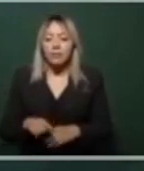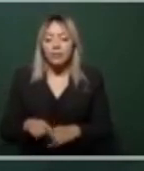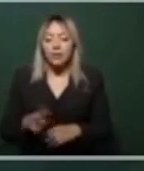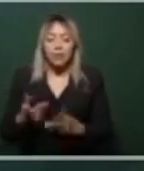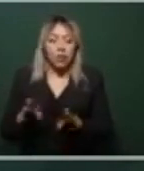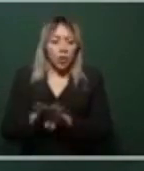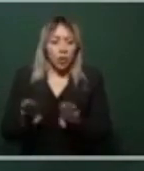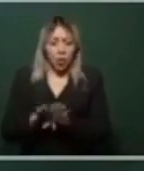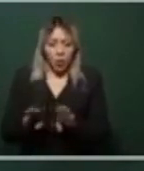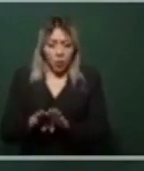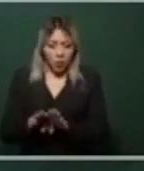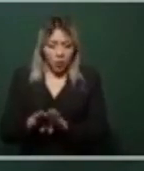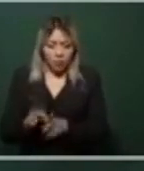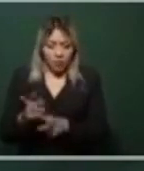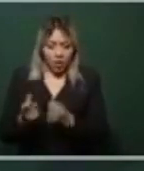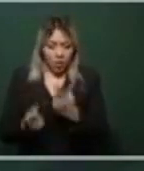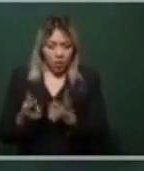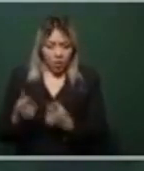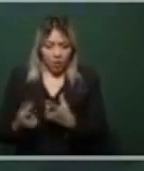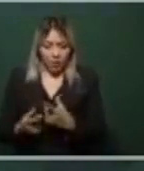alguien abuse,